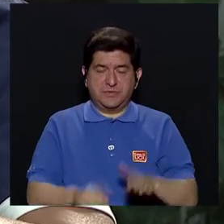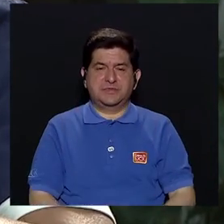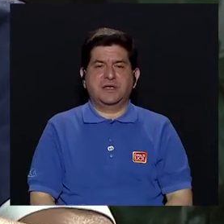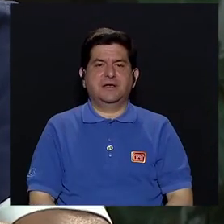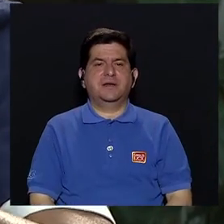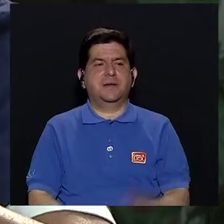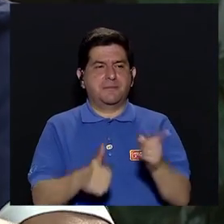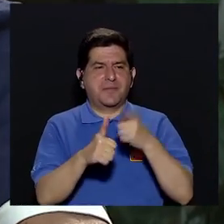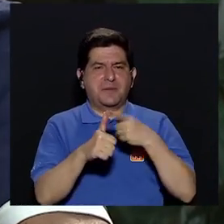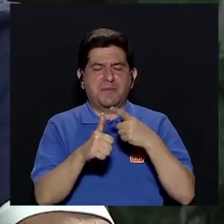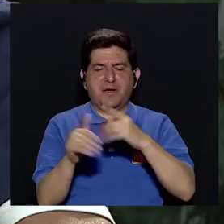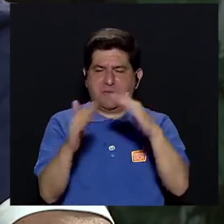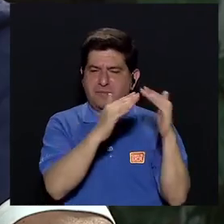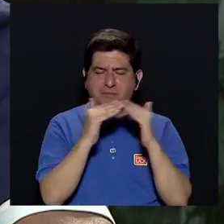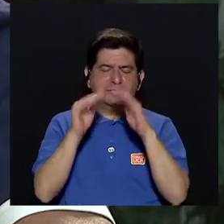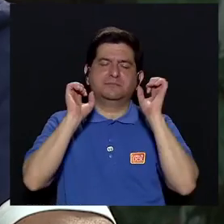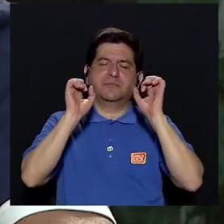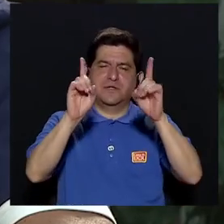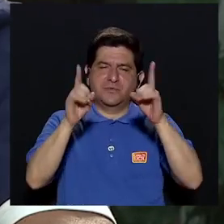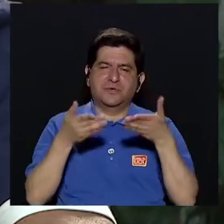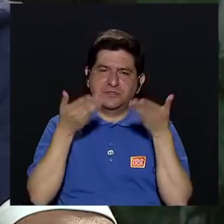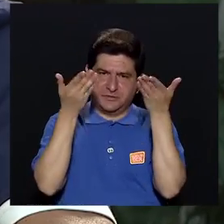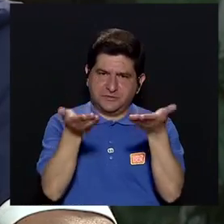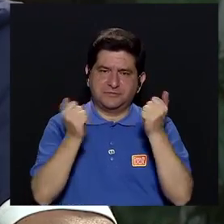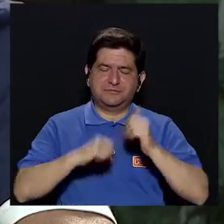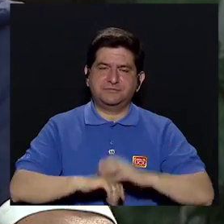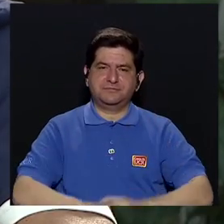que, en primer lugar, educar a la población.